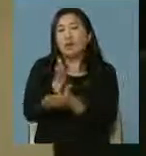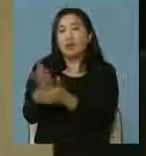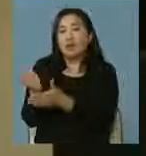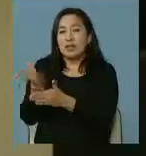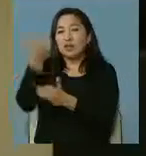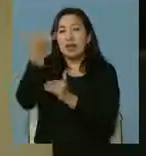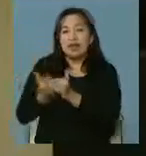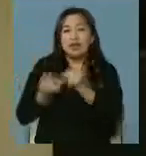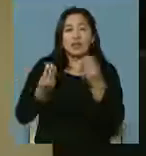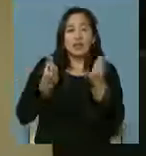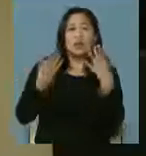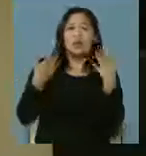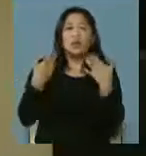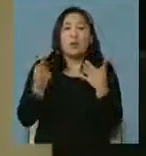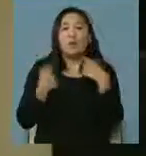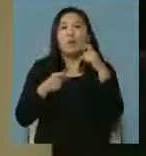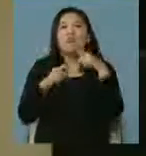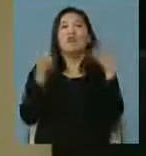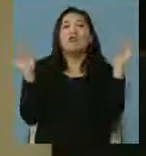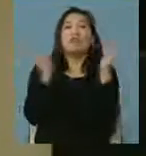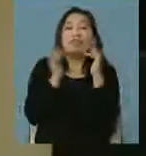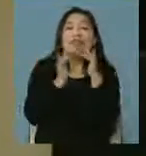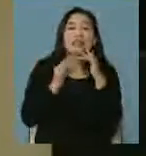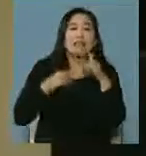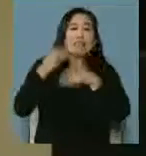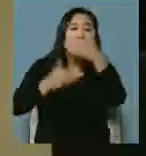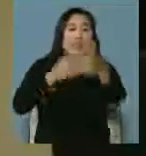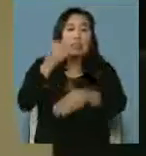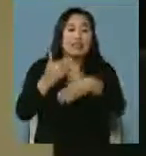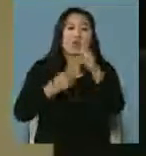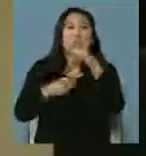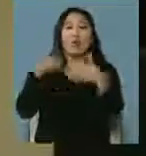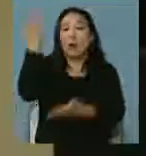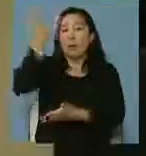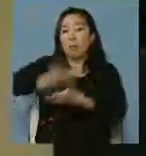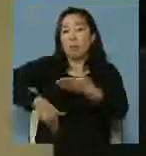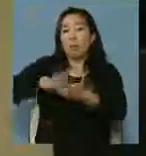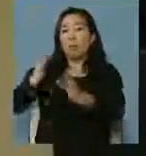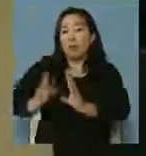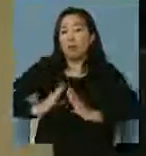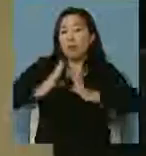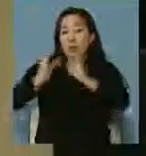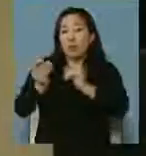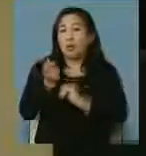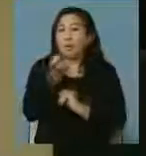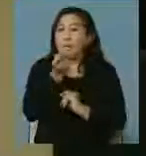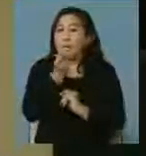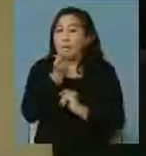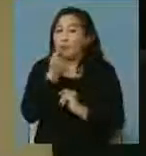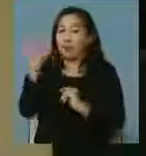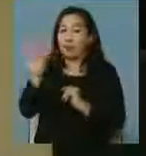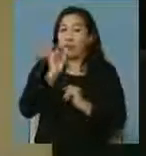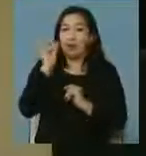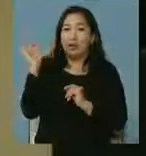para tener esta posibilidad virtual de llevar adelante algún examen o alguna tutoría. En este caso, la